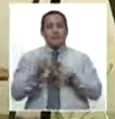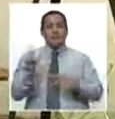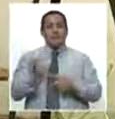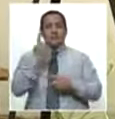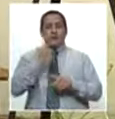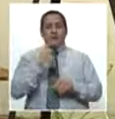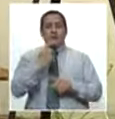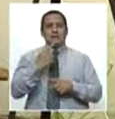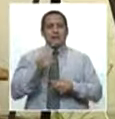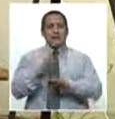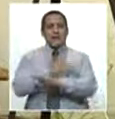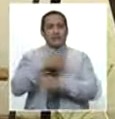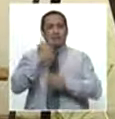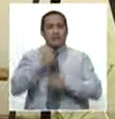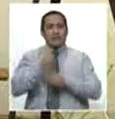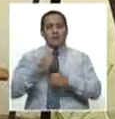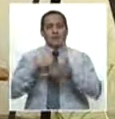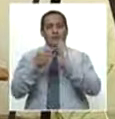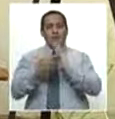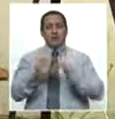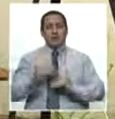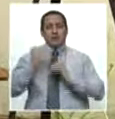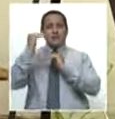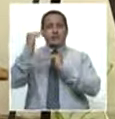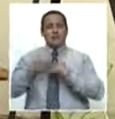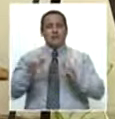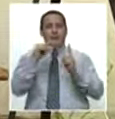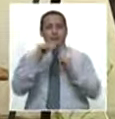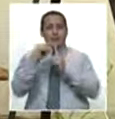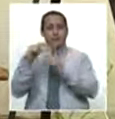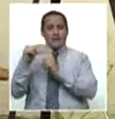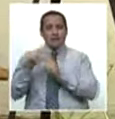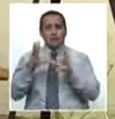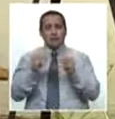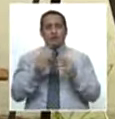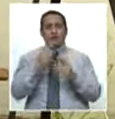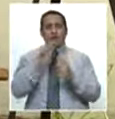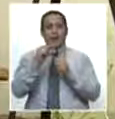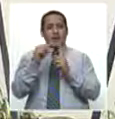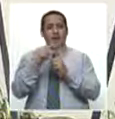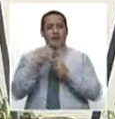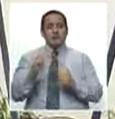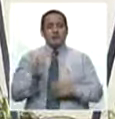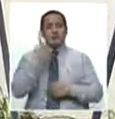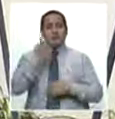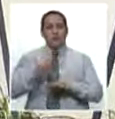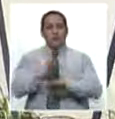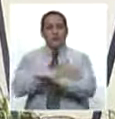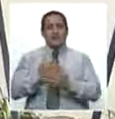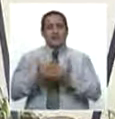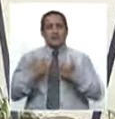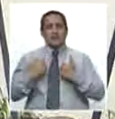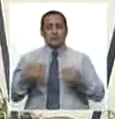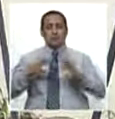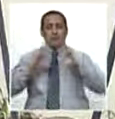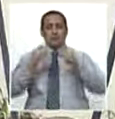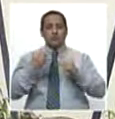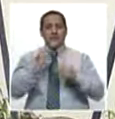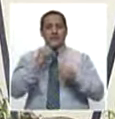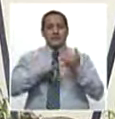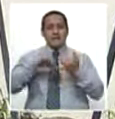Porque primero, básicamente, hemos trabajado todo lo que es el nivel léxico-semántico que tiene que ver con el vocabulario. El objetivo principal que tiene nuestra